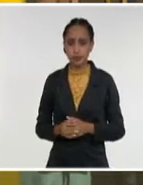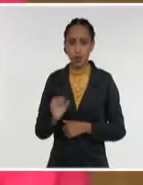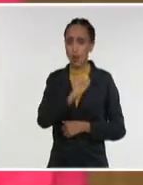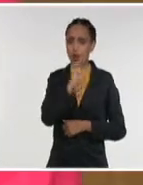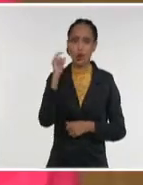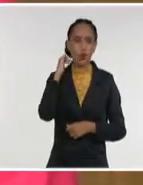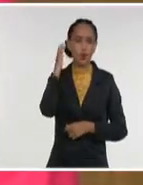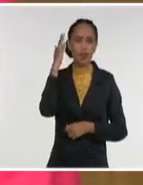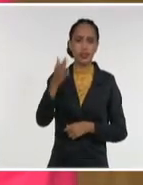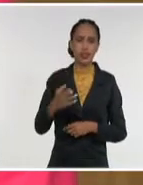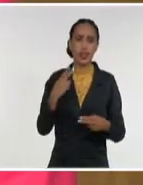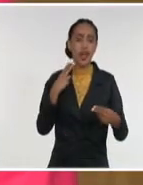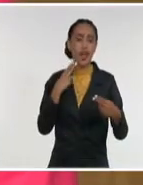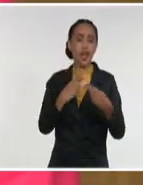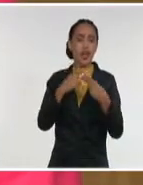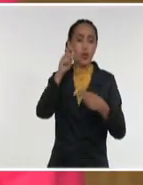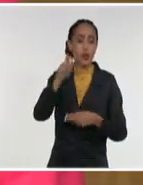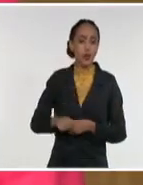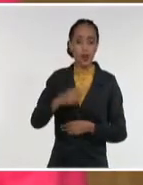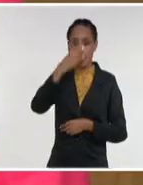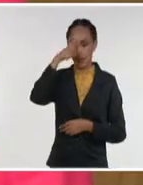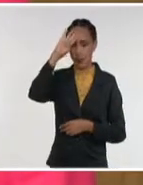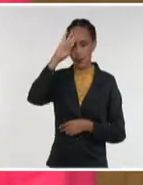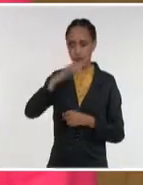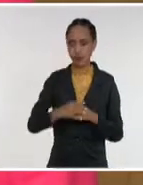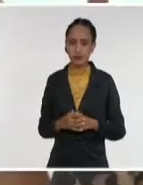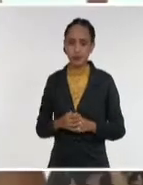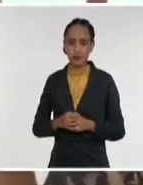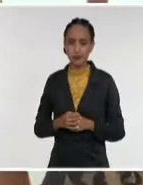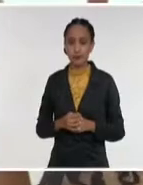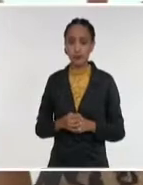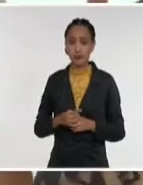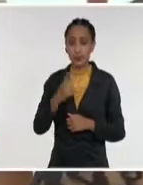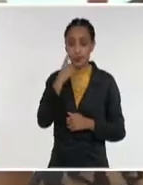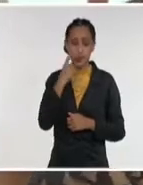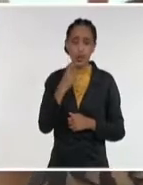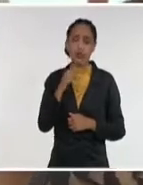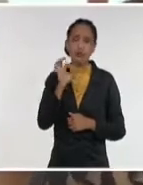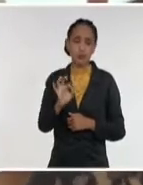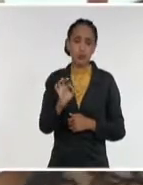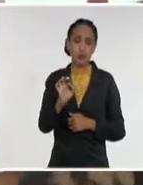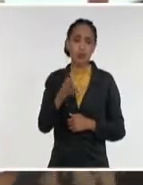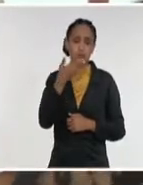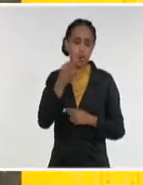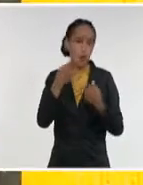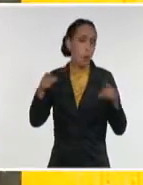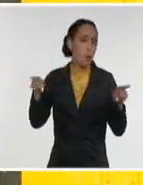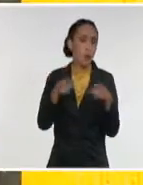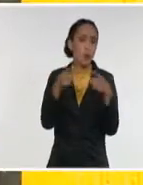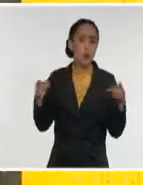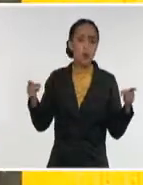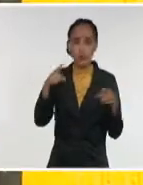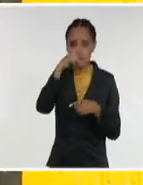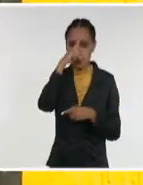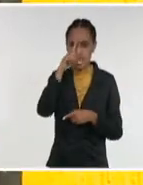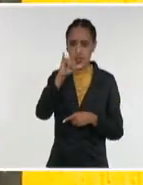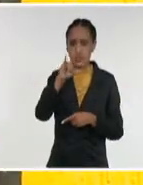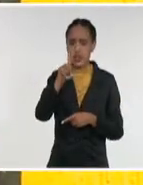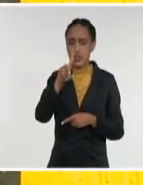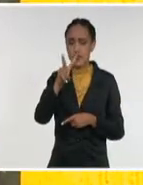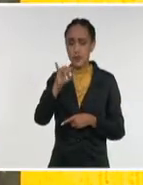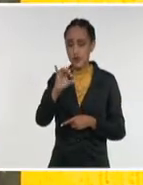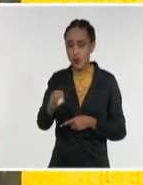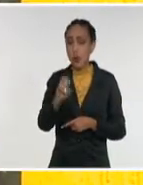de la patria. El preámbulo, textos de Nancy Robinson con música de Silvio Rodríguez, un homenaje a las grandes heroínas